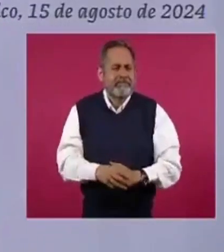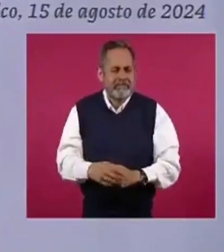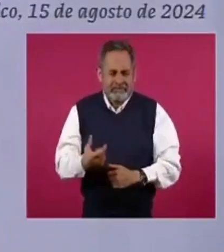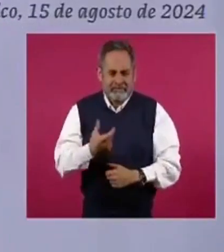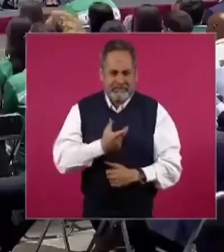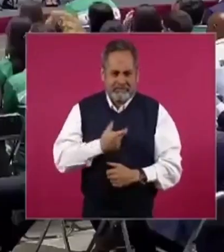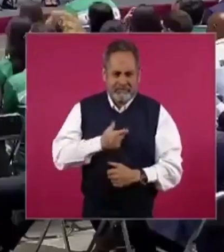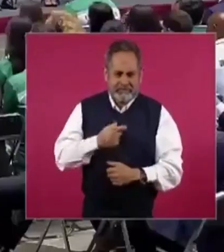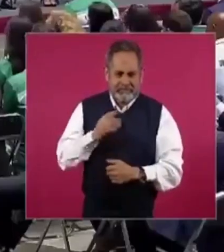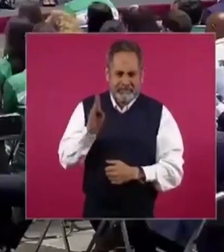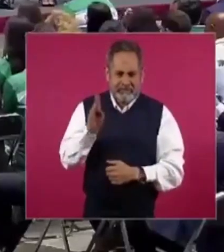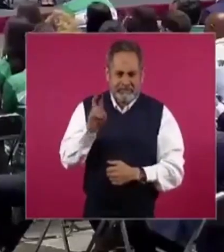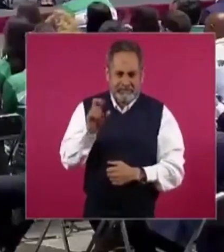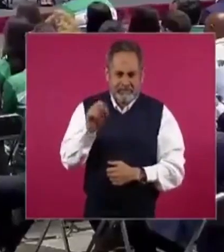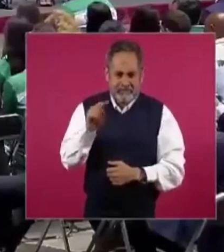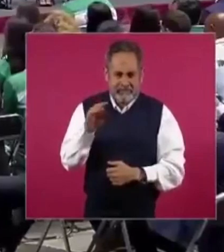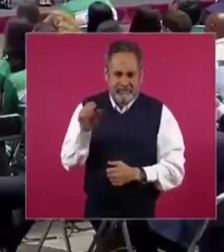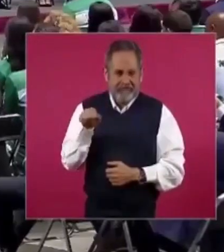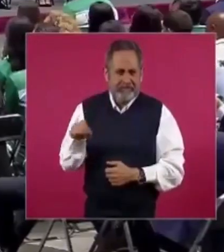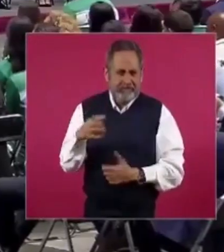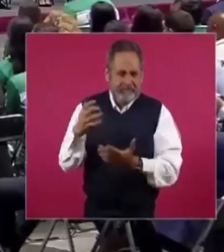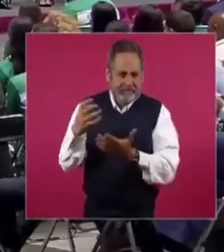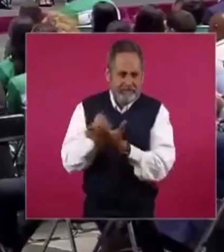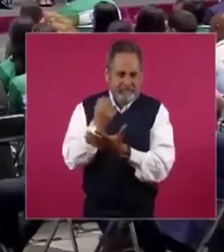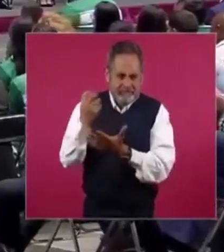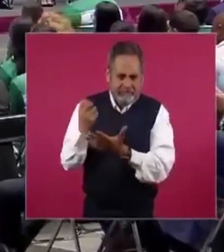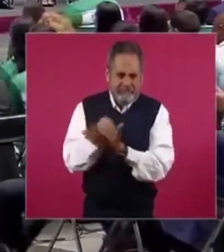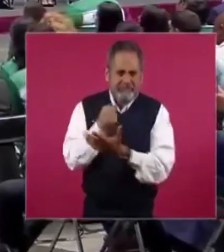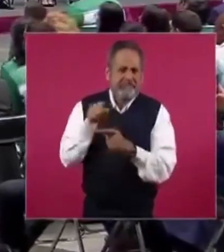de bronce en...